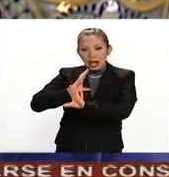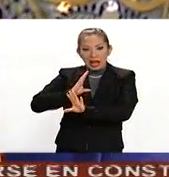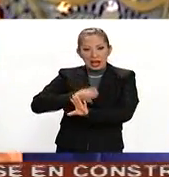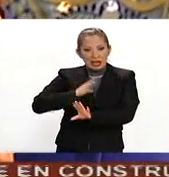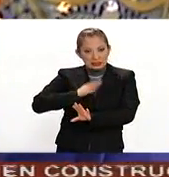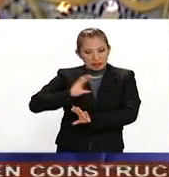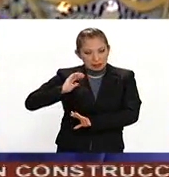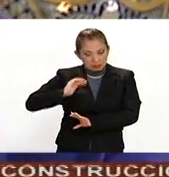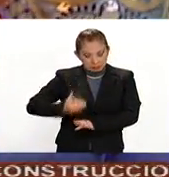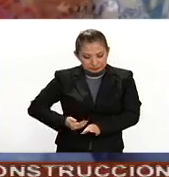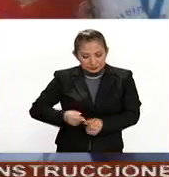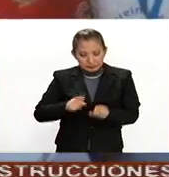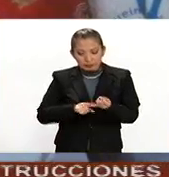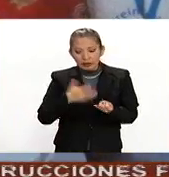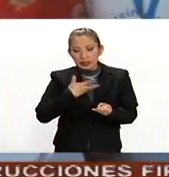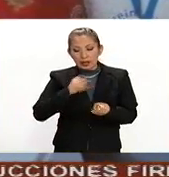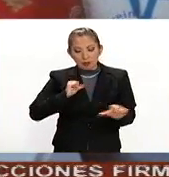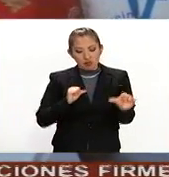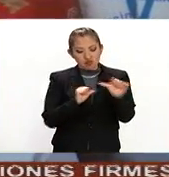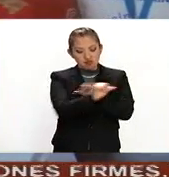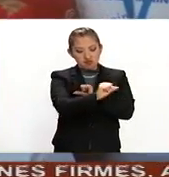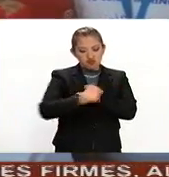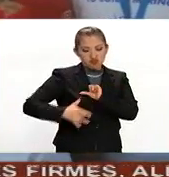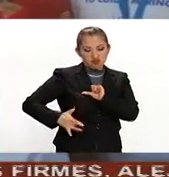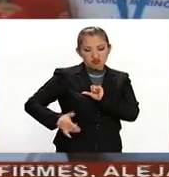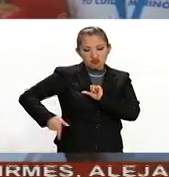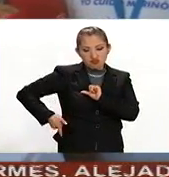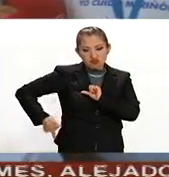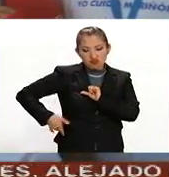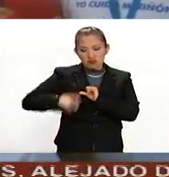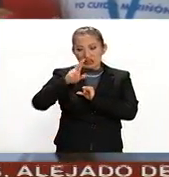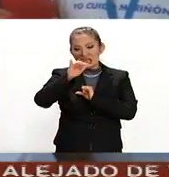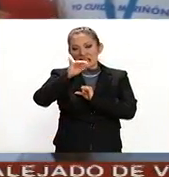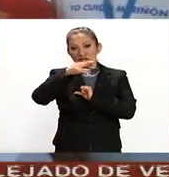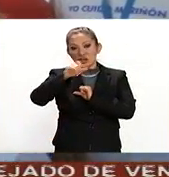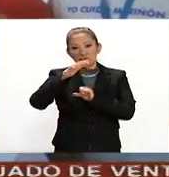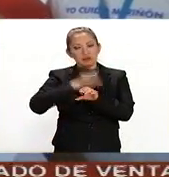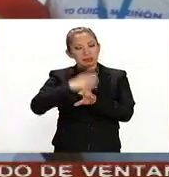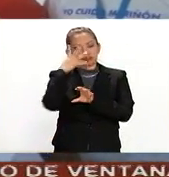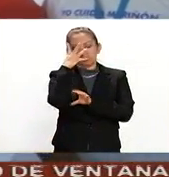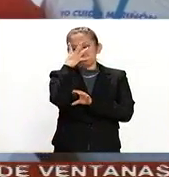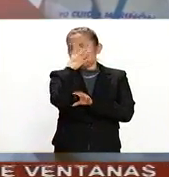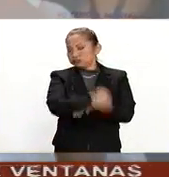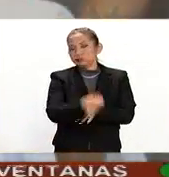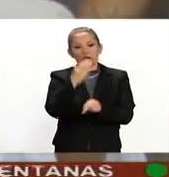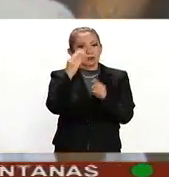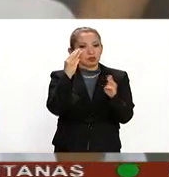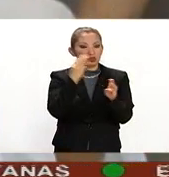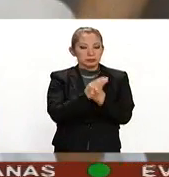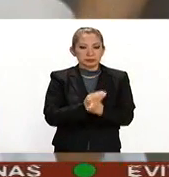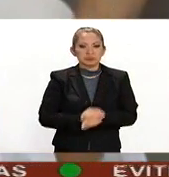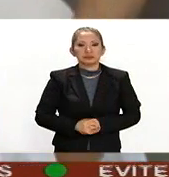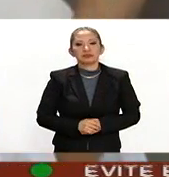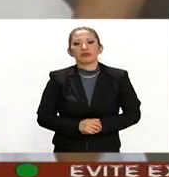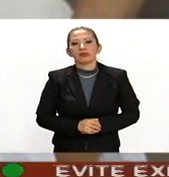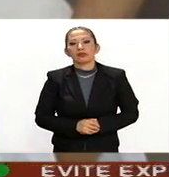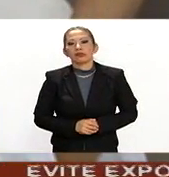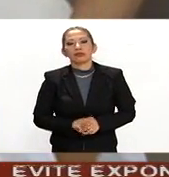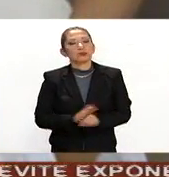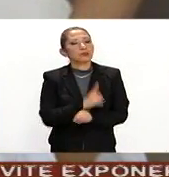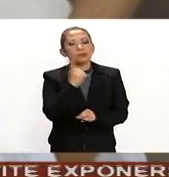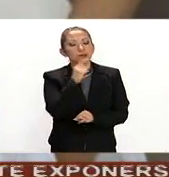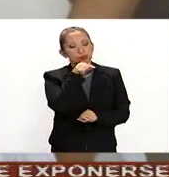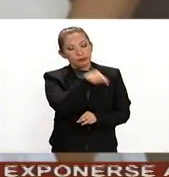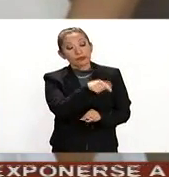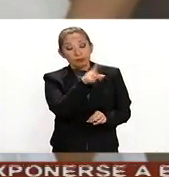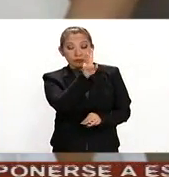mama. Tenemos trasplantes de riñón, que son lo más bello del mundo, porque